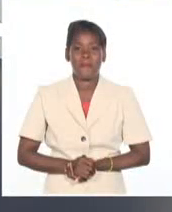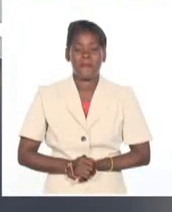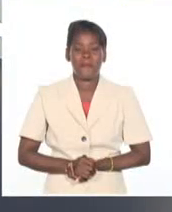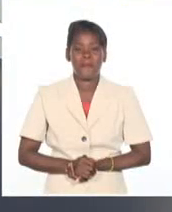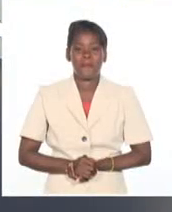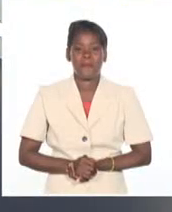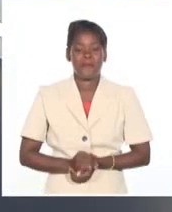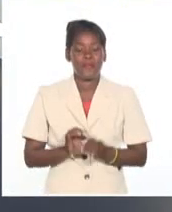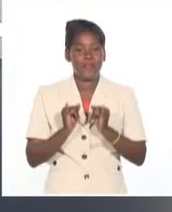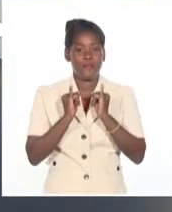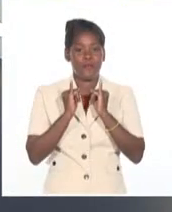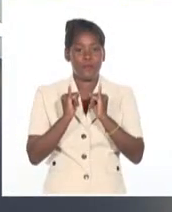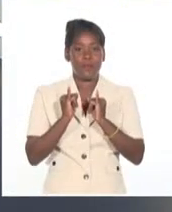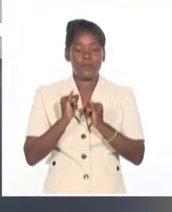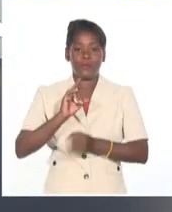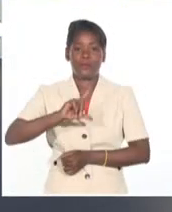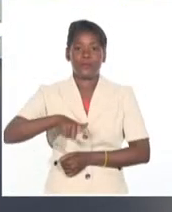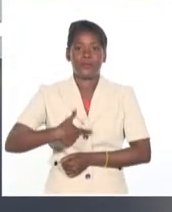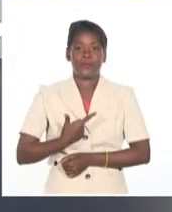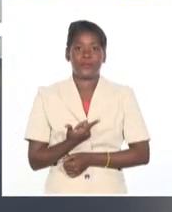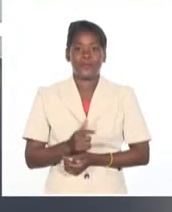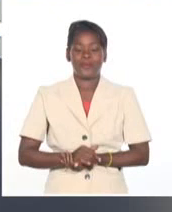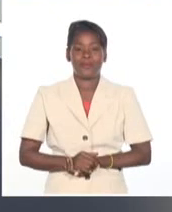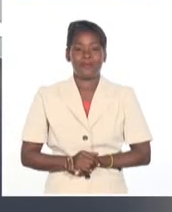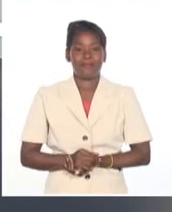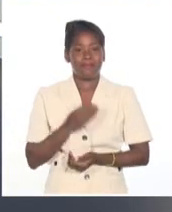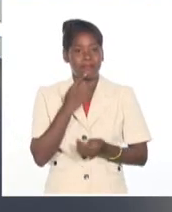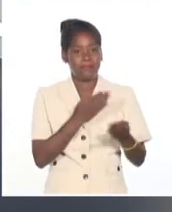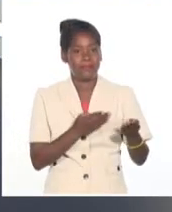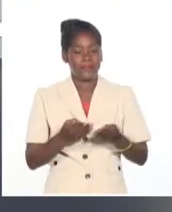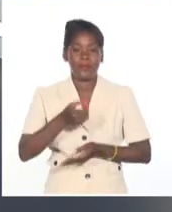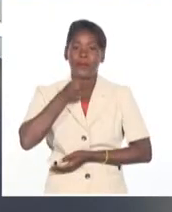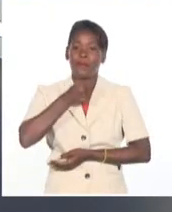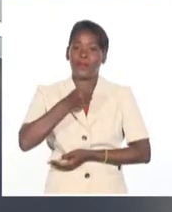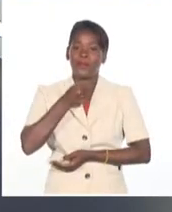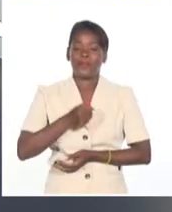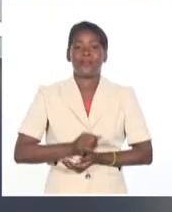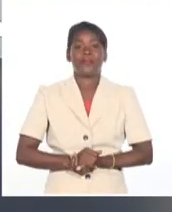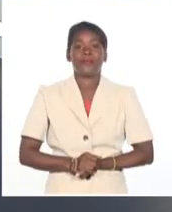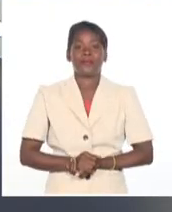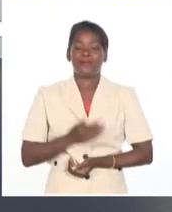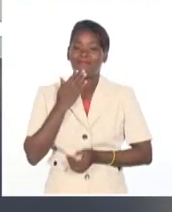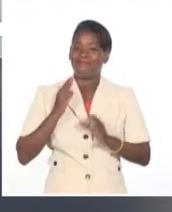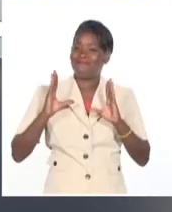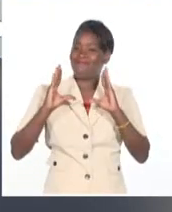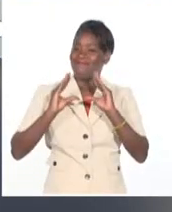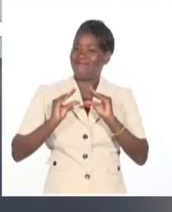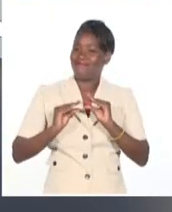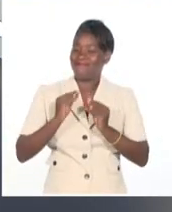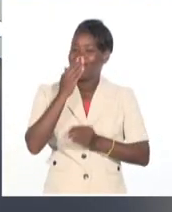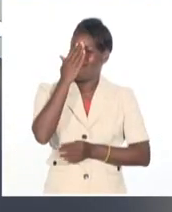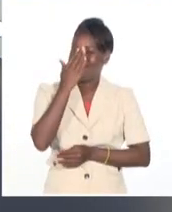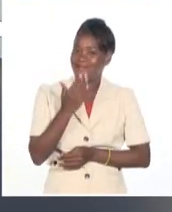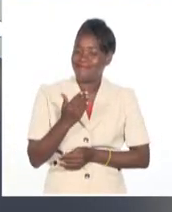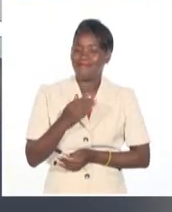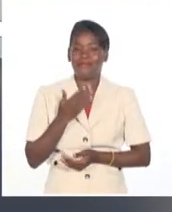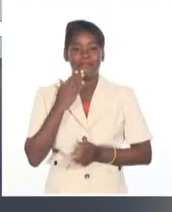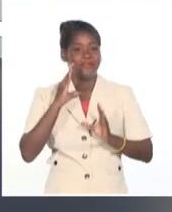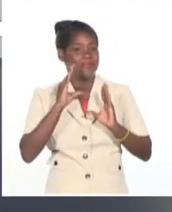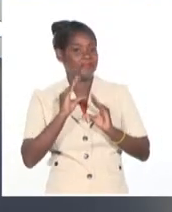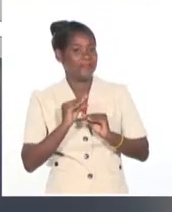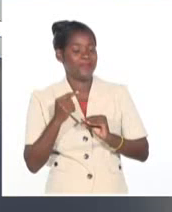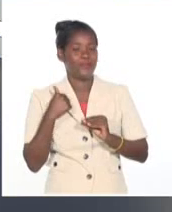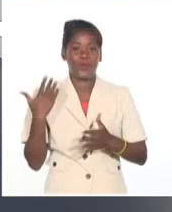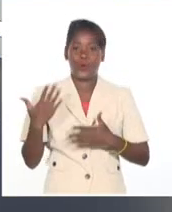Las notas culturales de la jornada la presenta hoy Dayana Natacha. Buenas noches, Dayana. Qué Buenas placer, noches. Por supuesto. El placer es todo mío poder